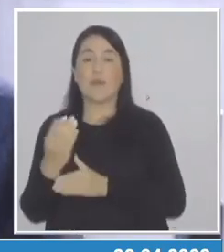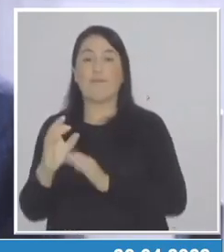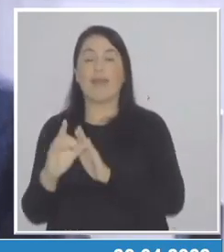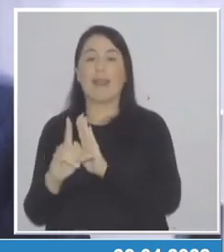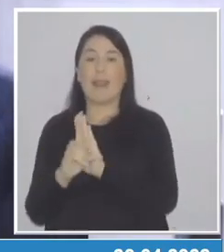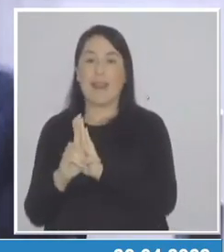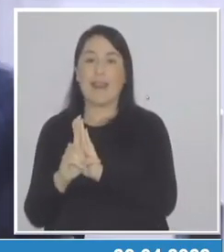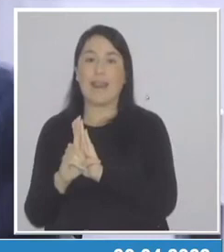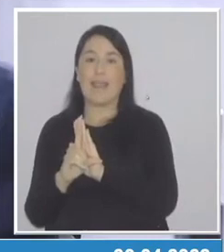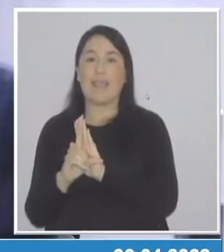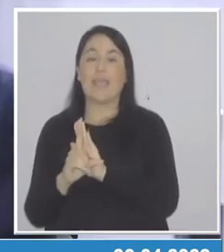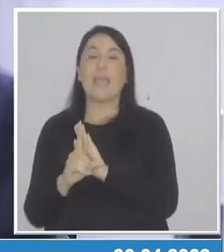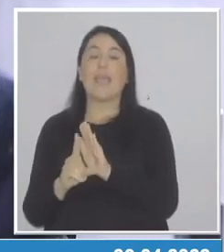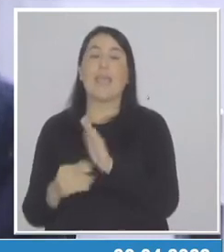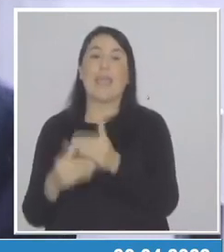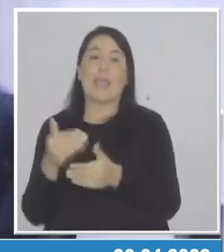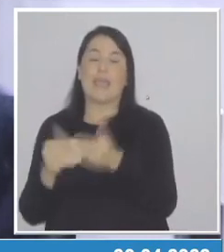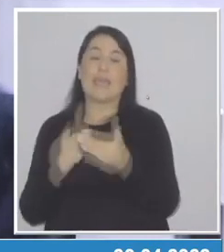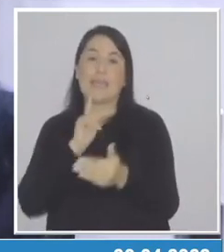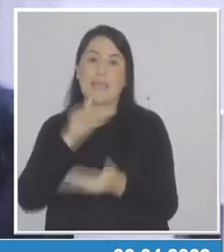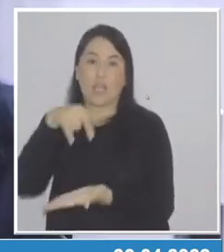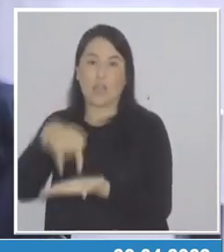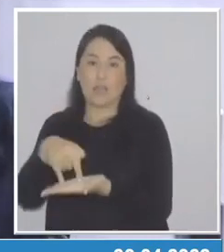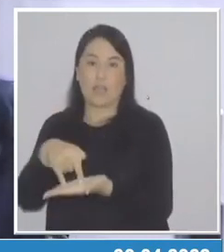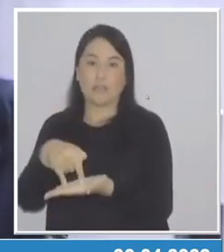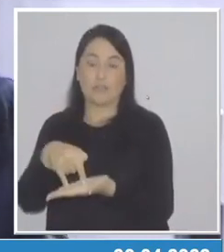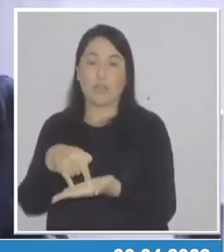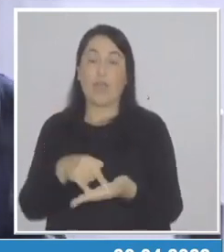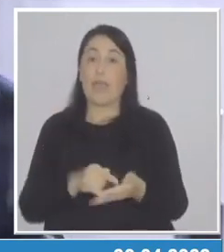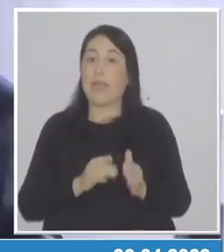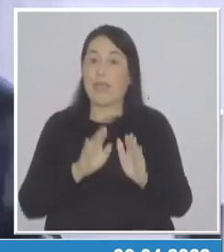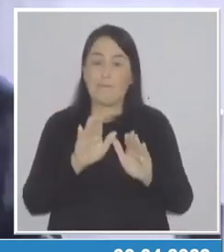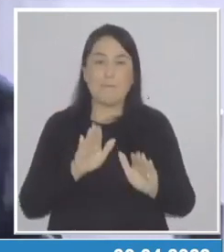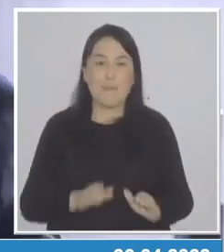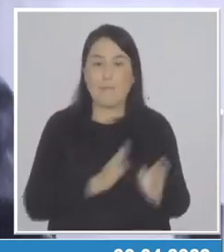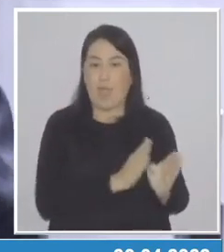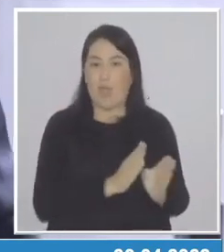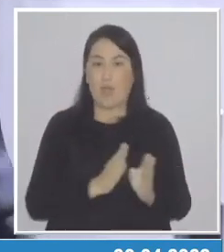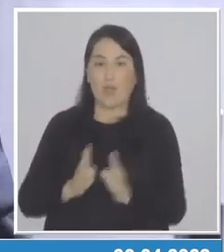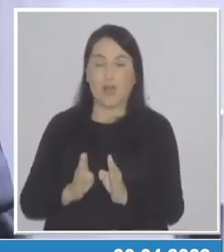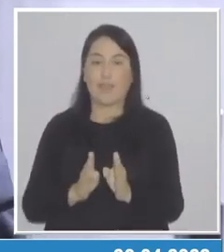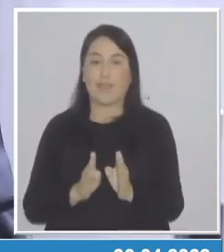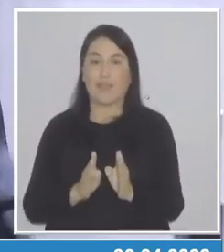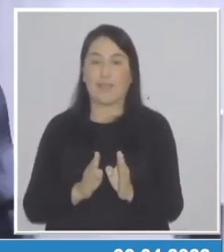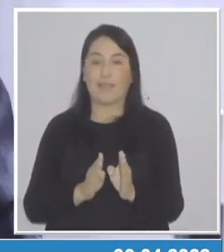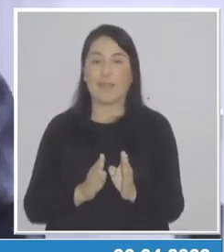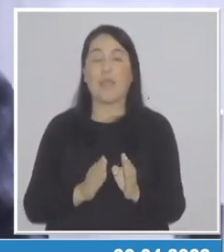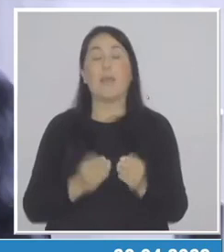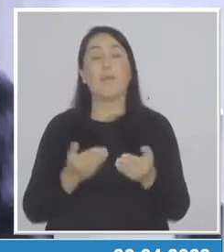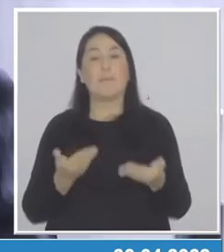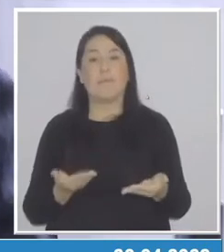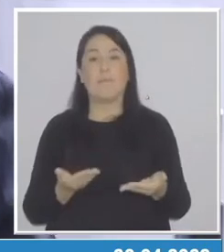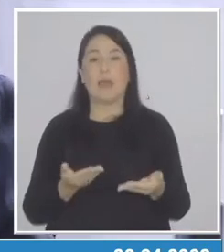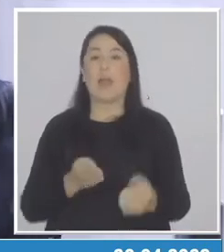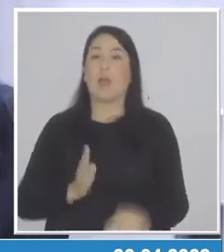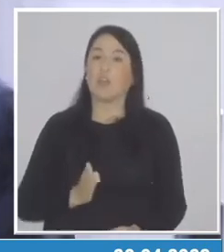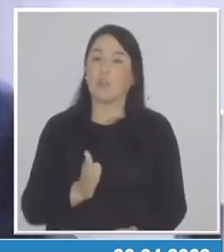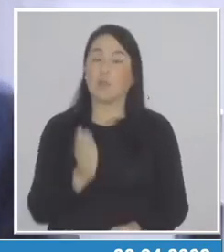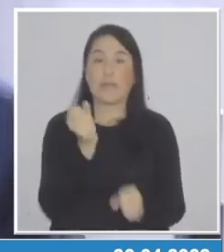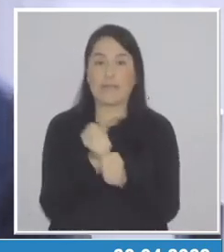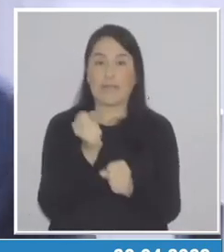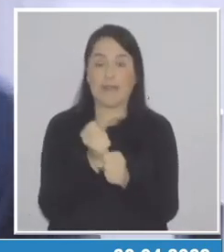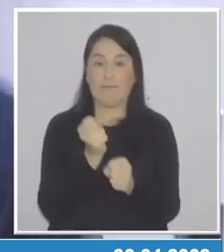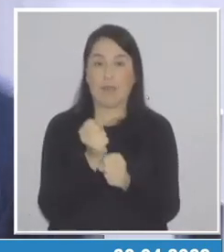Congreso, manteniendo la estructura actual del órgano superior de la biblioteca con el objeto de dar continuidad a sus tareas y